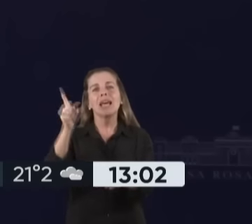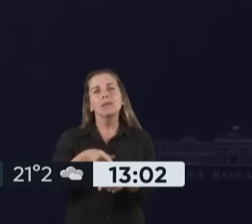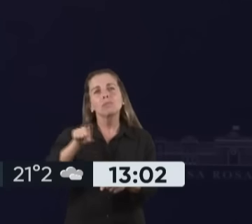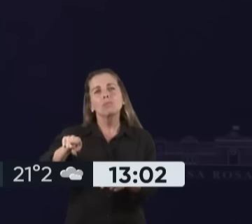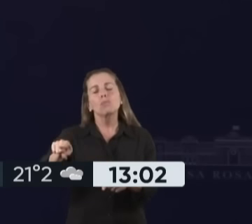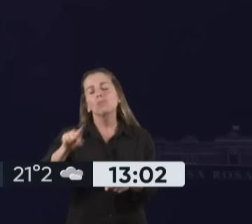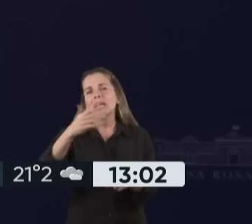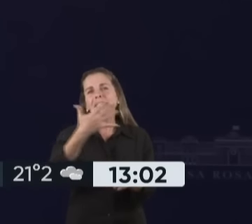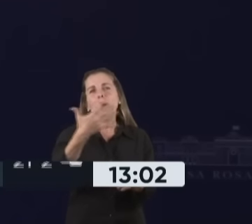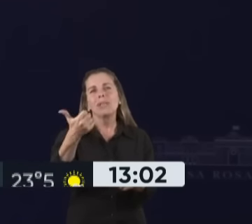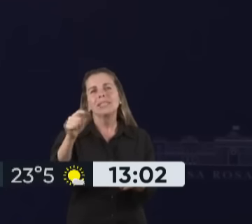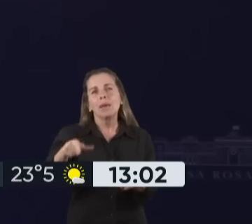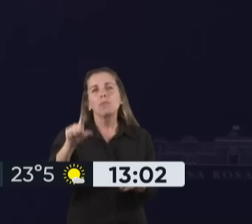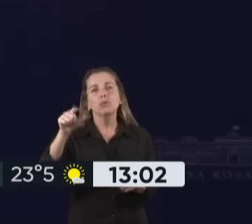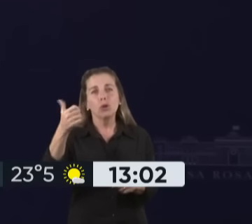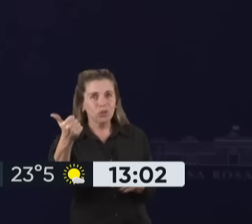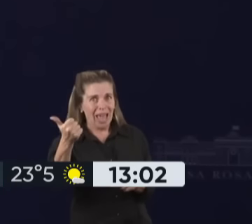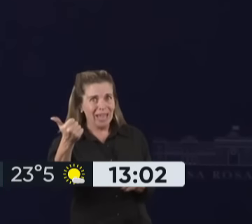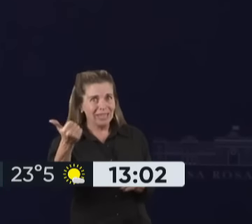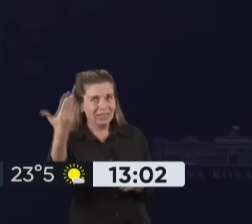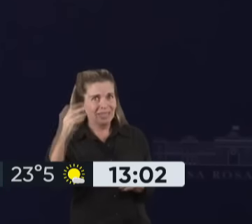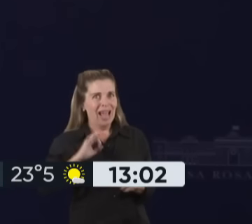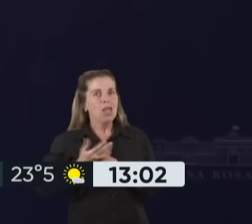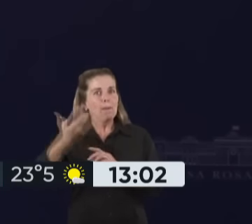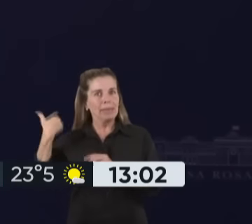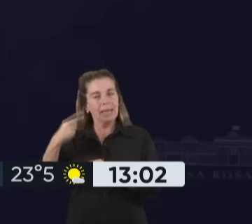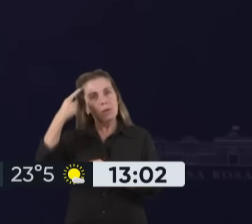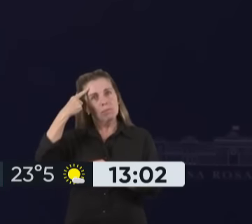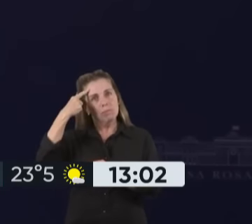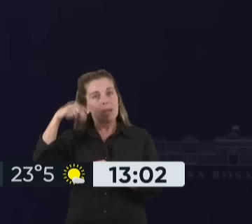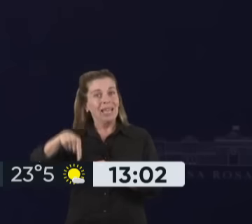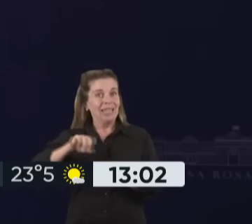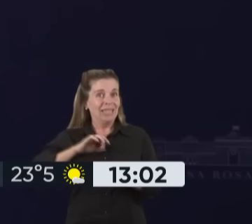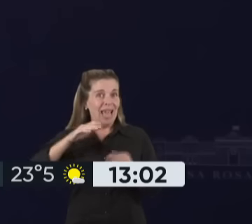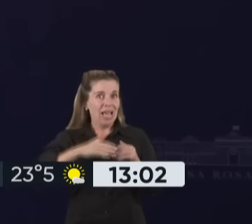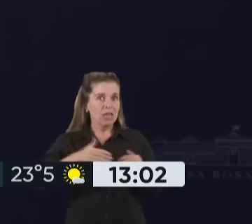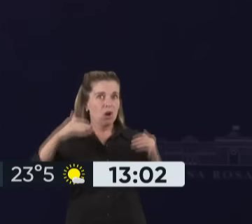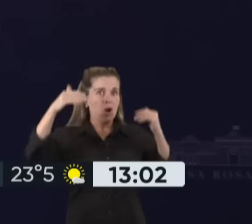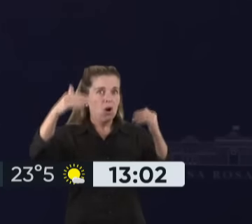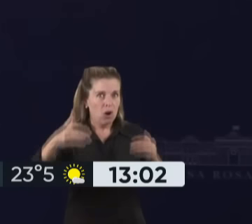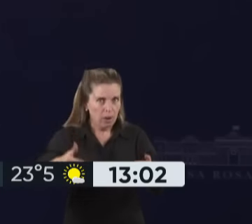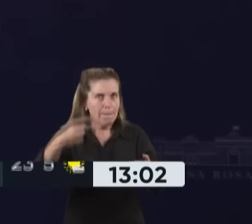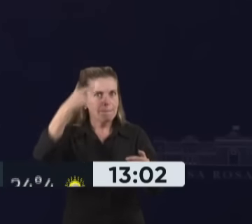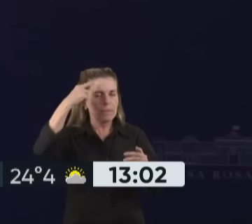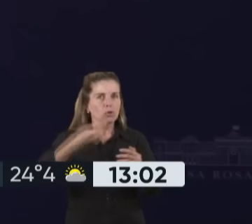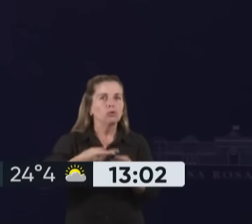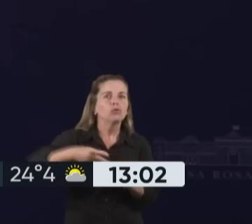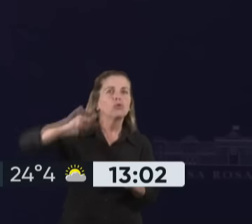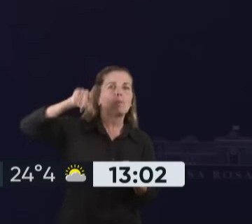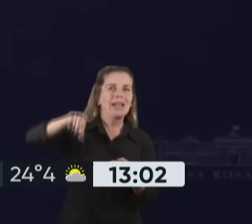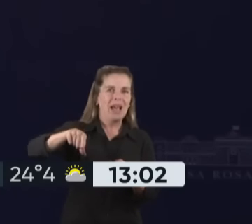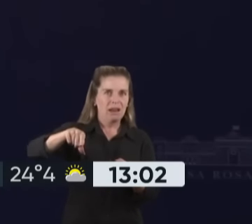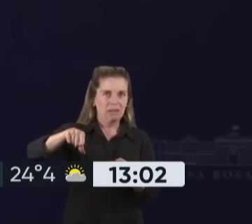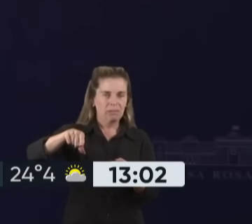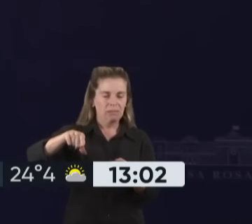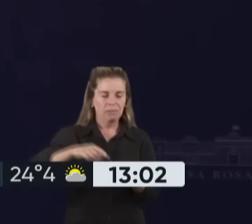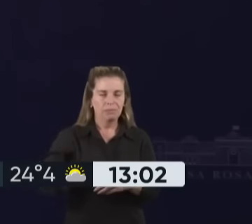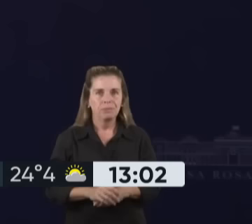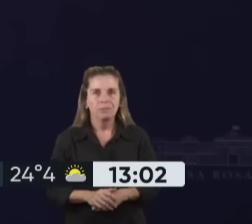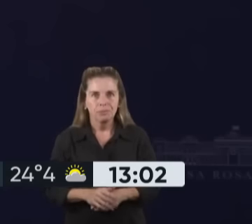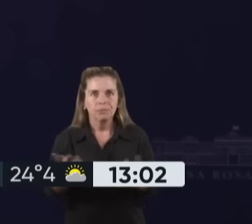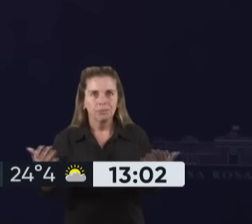millones de dólares en 2024 y proyecta duplicar ese resultado en este 2025. Un